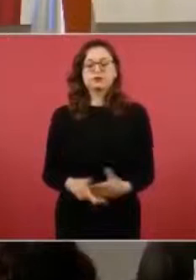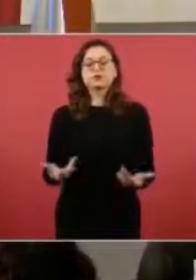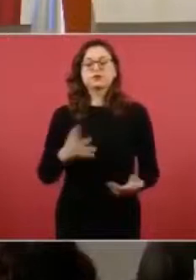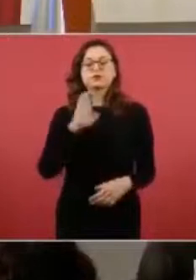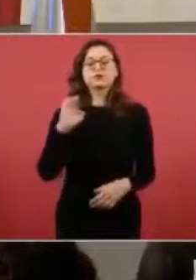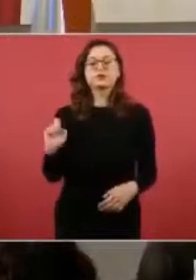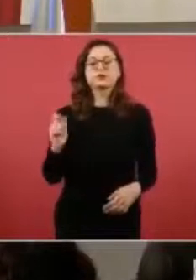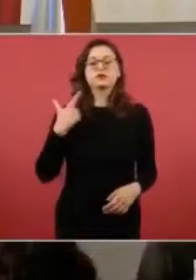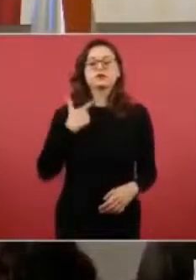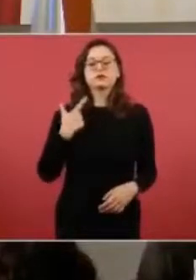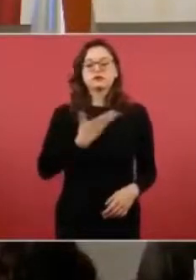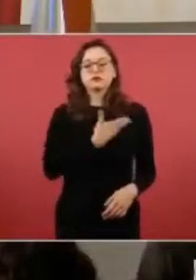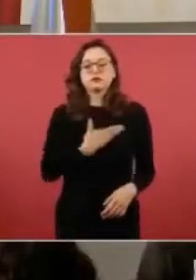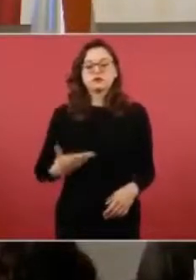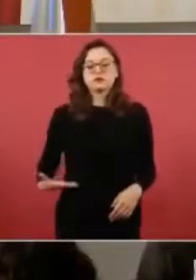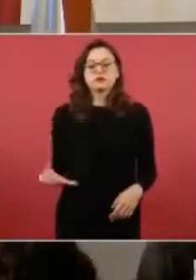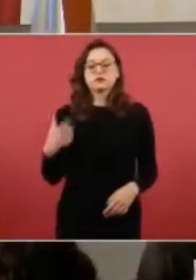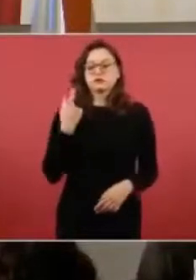ex presidentes